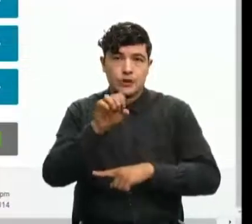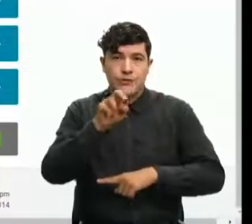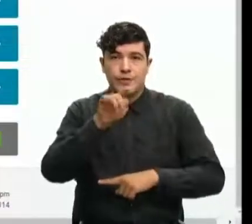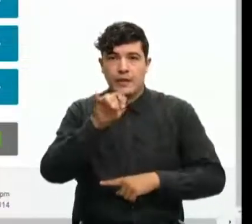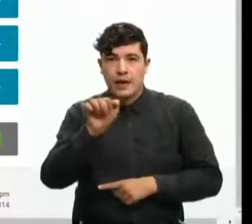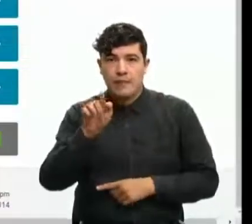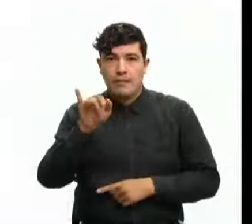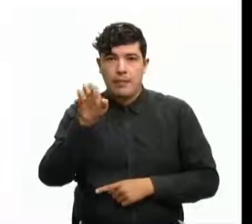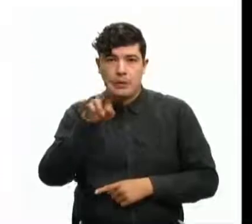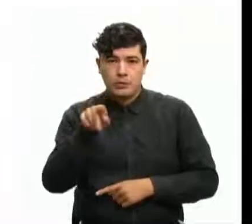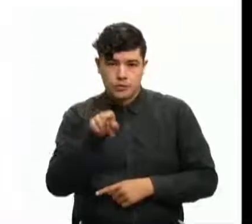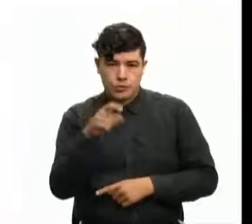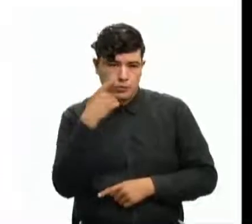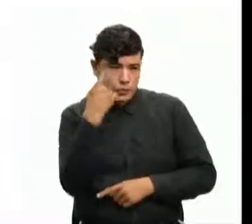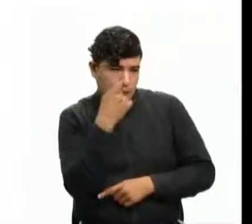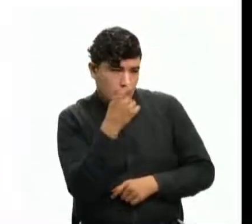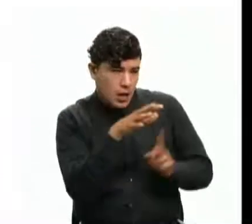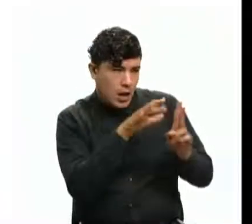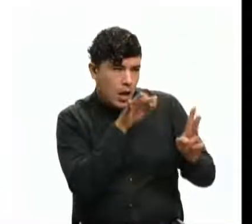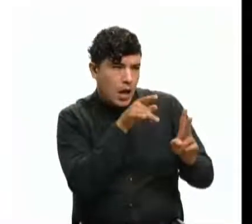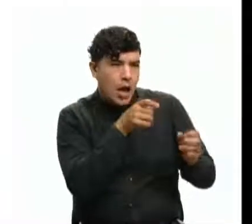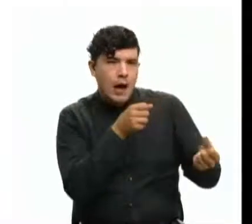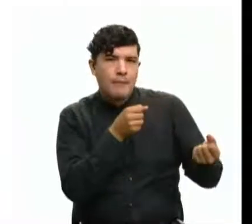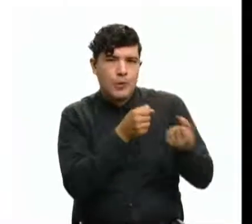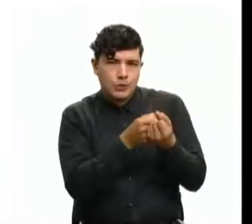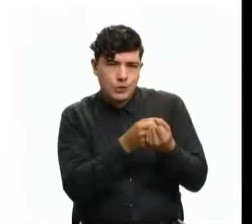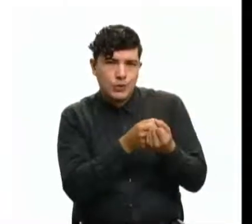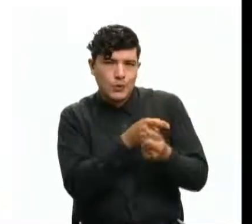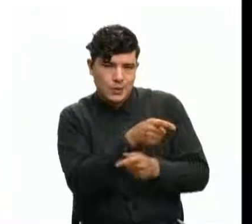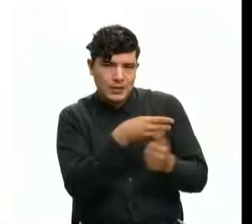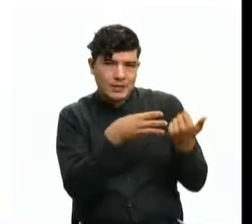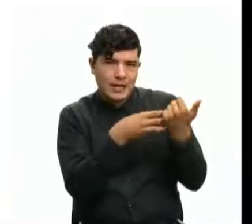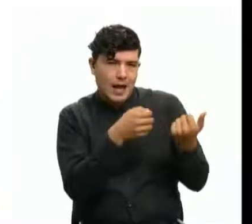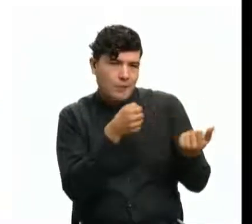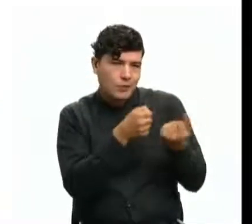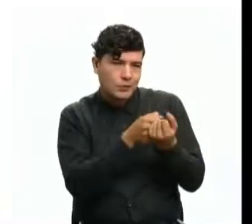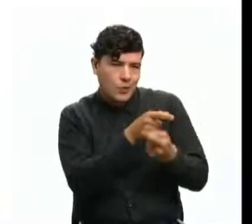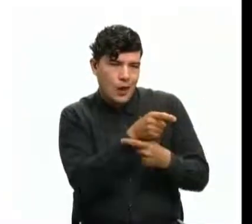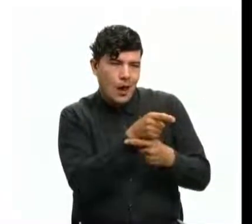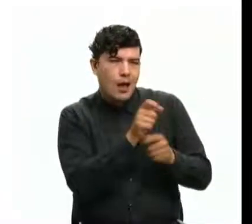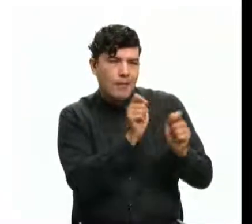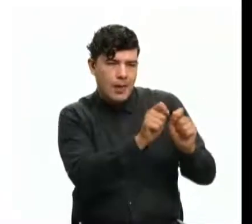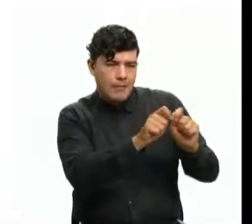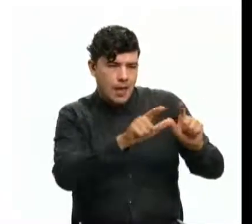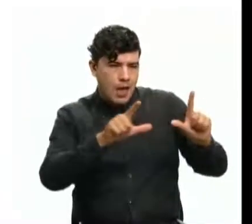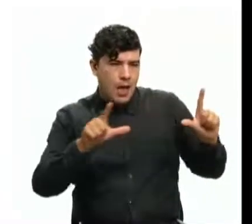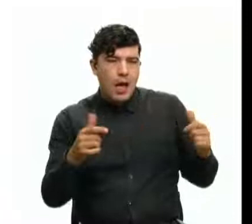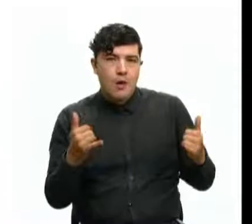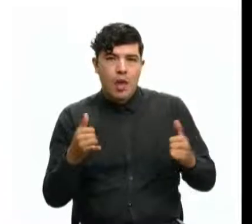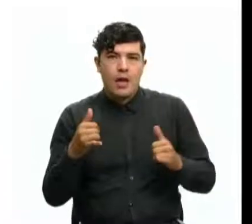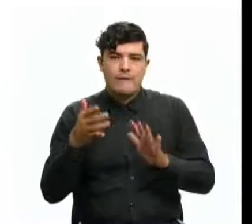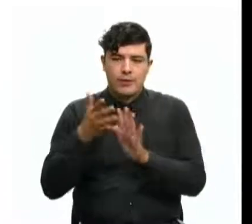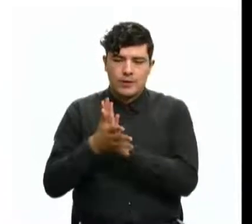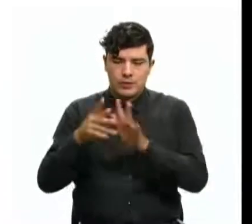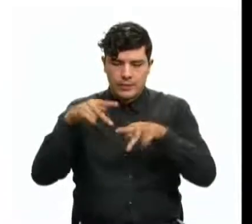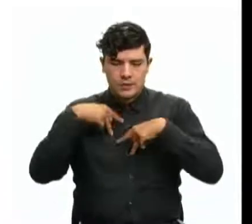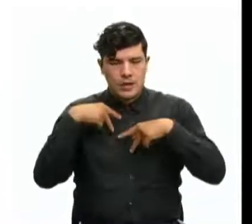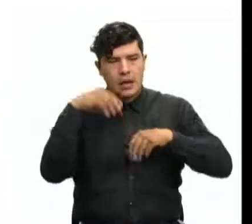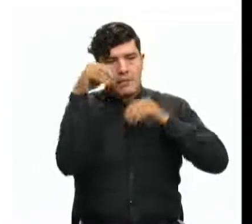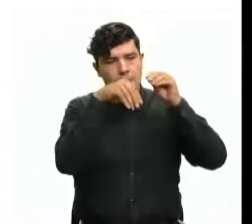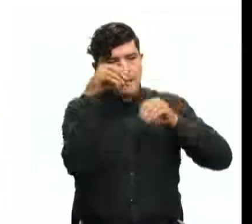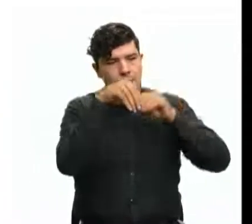www.senasofiaplus.edu.co. Busca la opción Apoyo de Sostenimiento en la parte inferior derecha. Elija la convocatoria vigente, ingrese sus datos y valide la